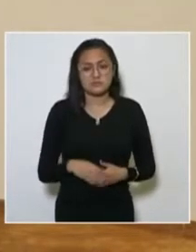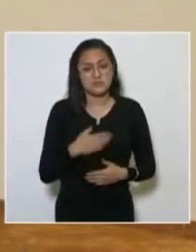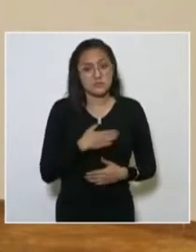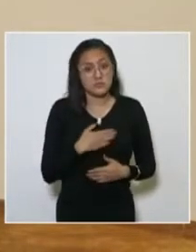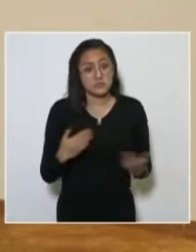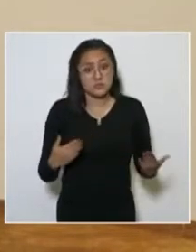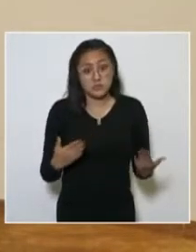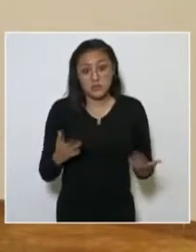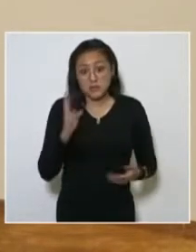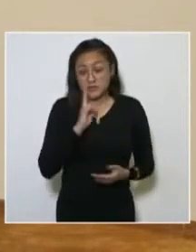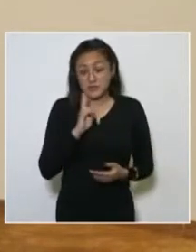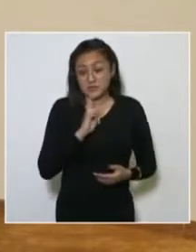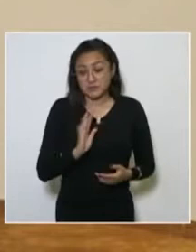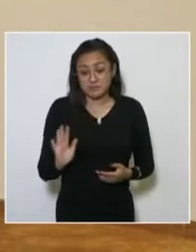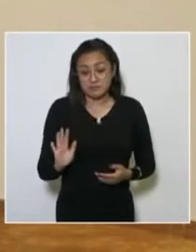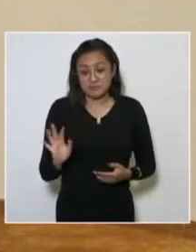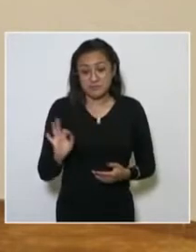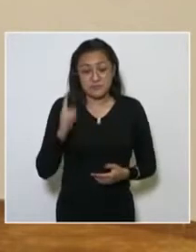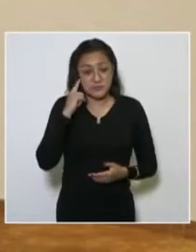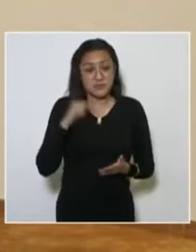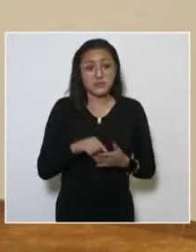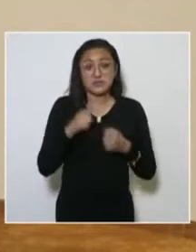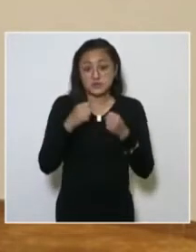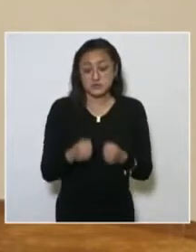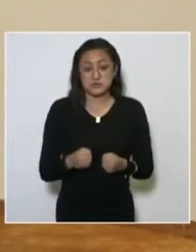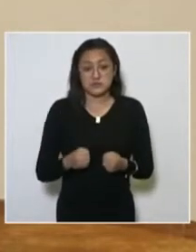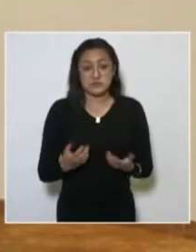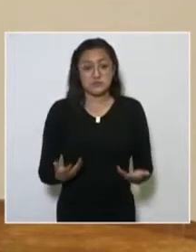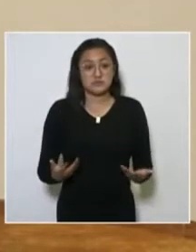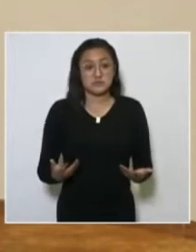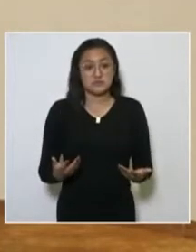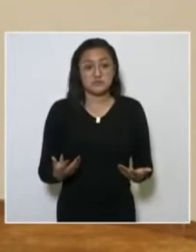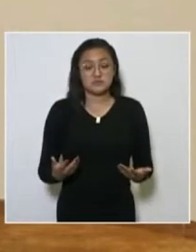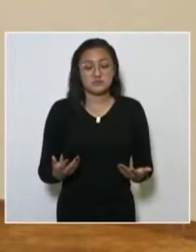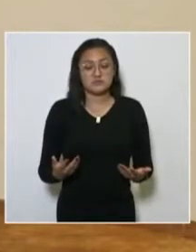ver, seguramente ya se está